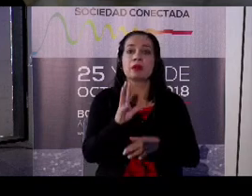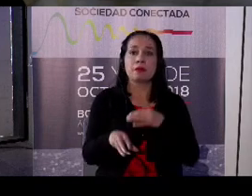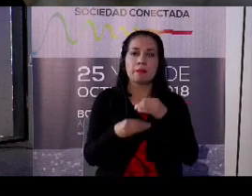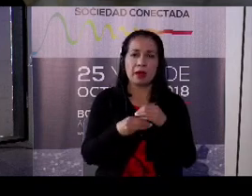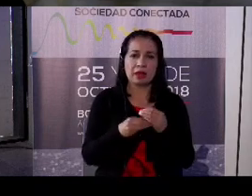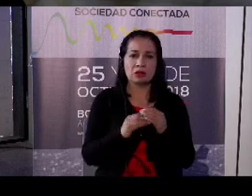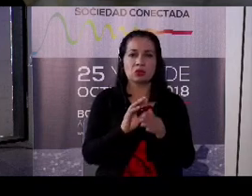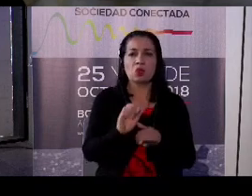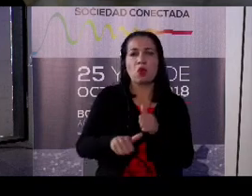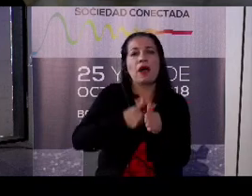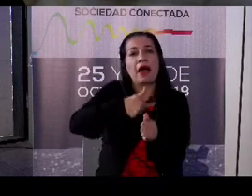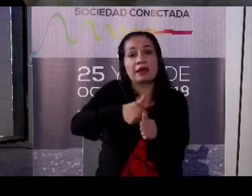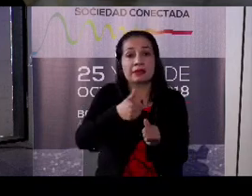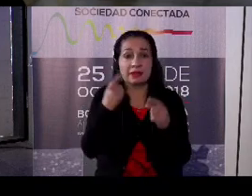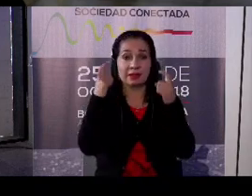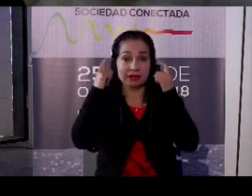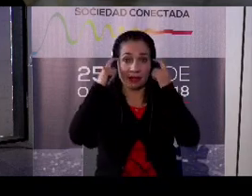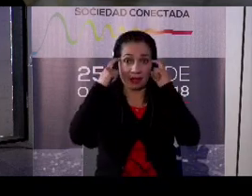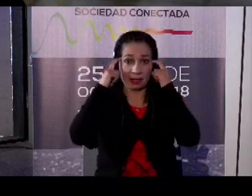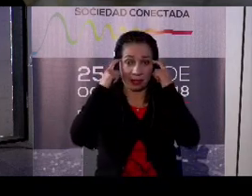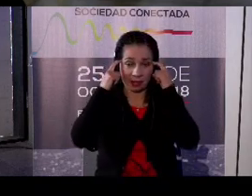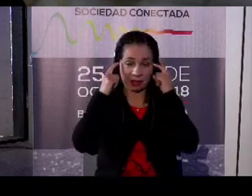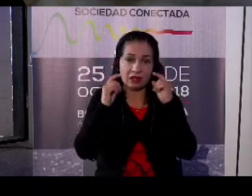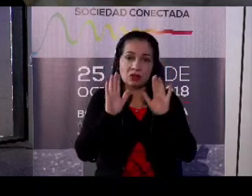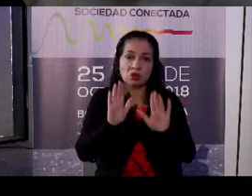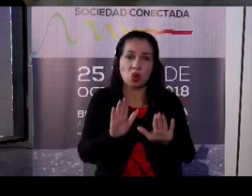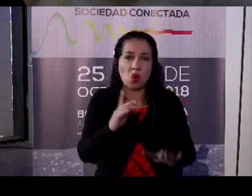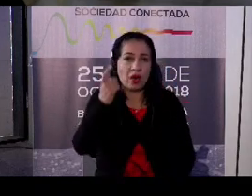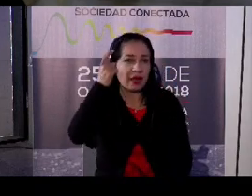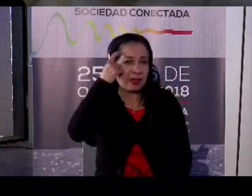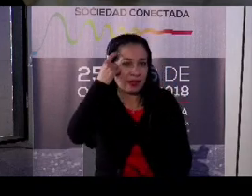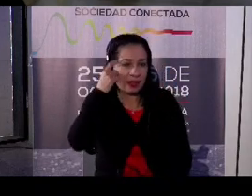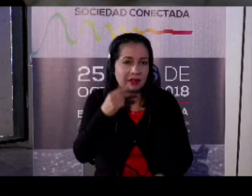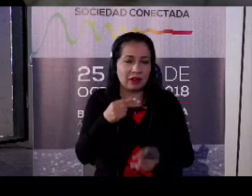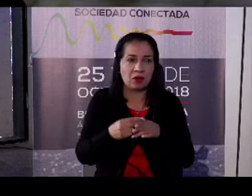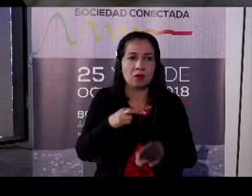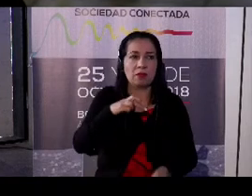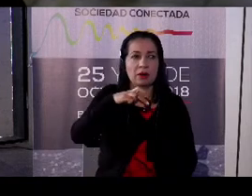asistente inteligente que Samsung lanzó al mercado es el